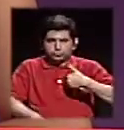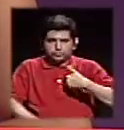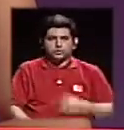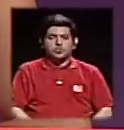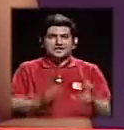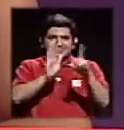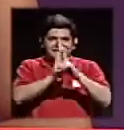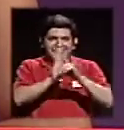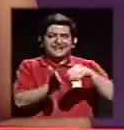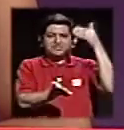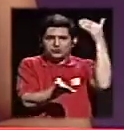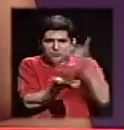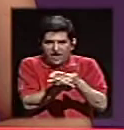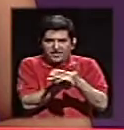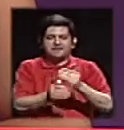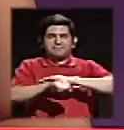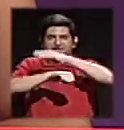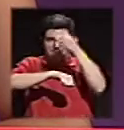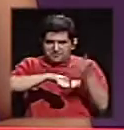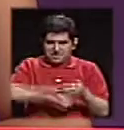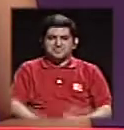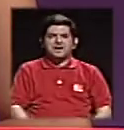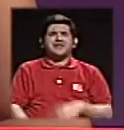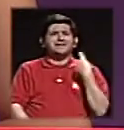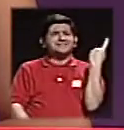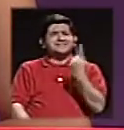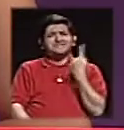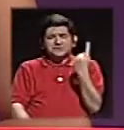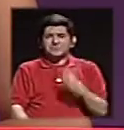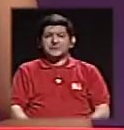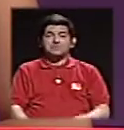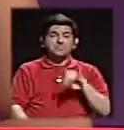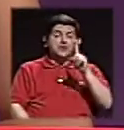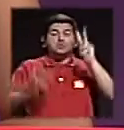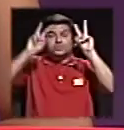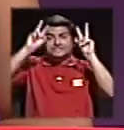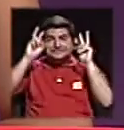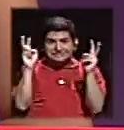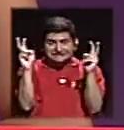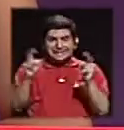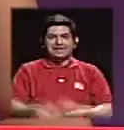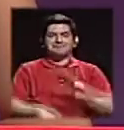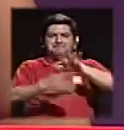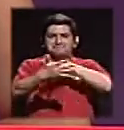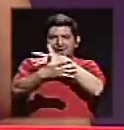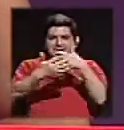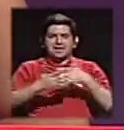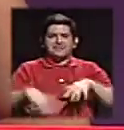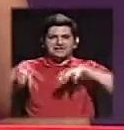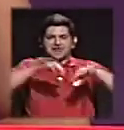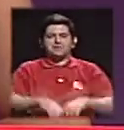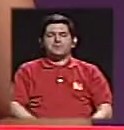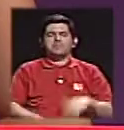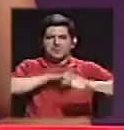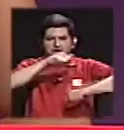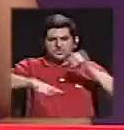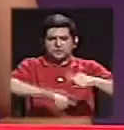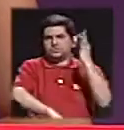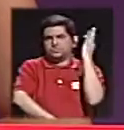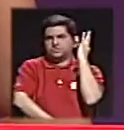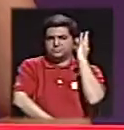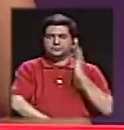El derecho a interrumpir un embarazo ha sido siempre uno de los temas de la agenda del movimiento feminista y de